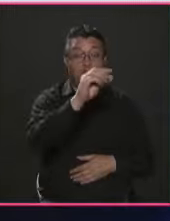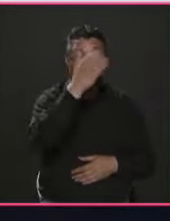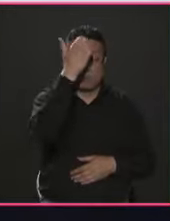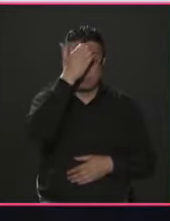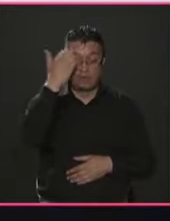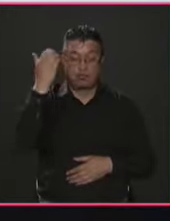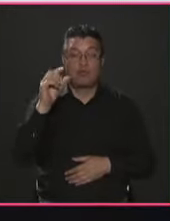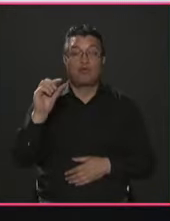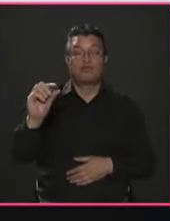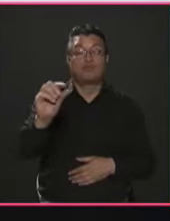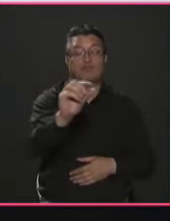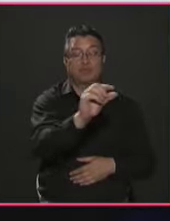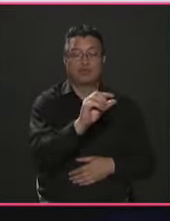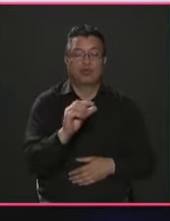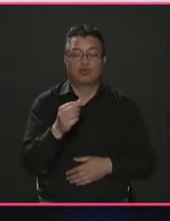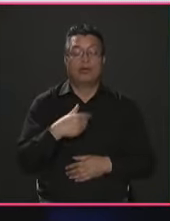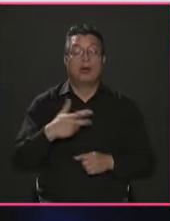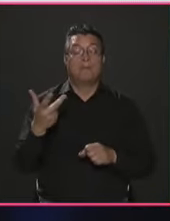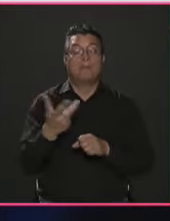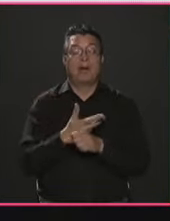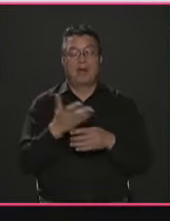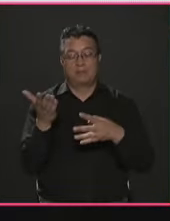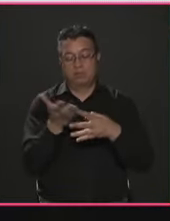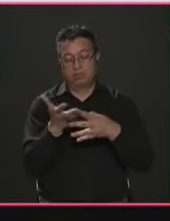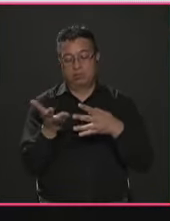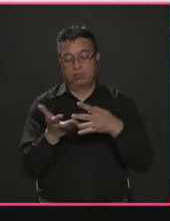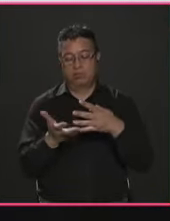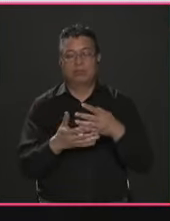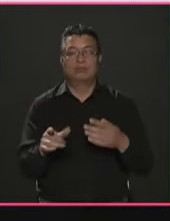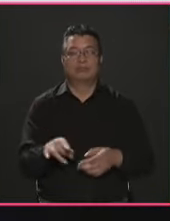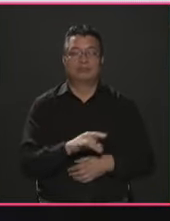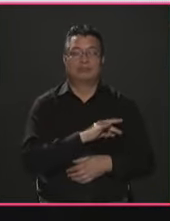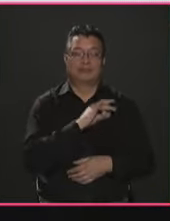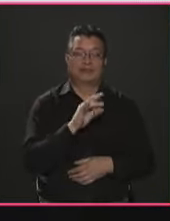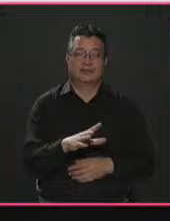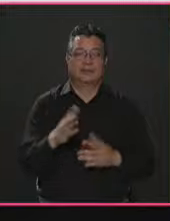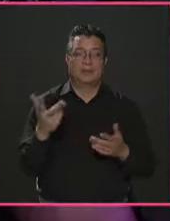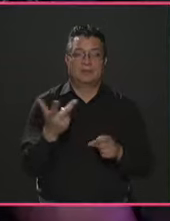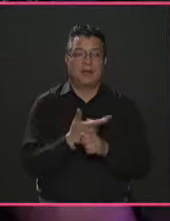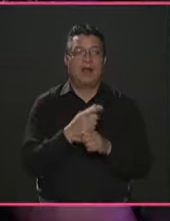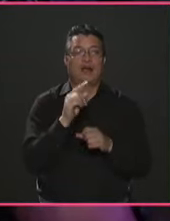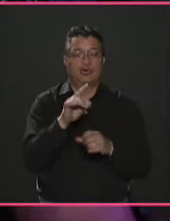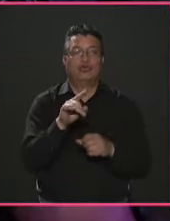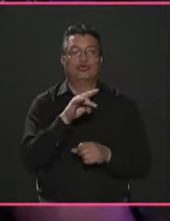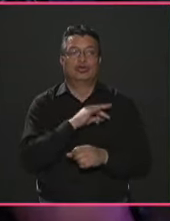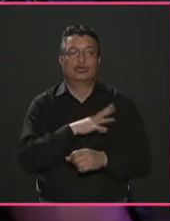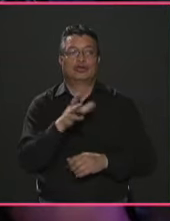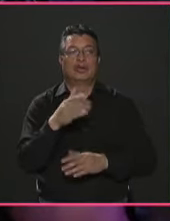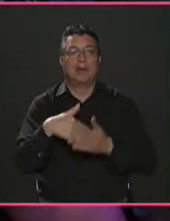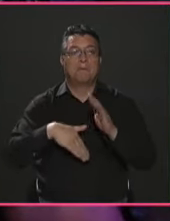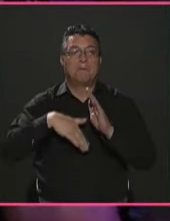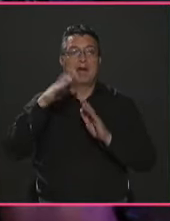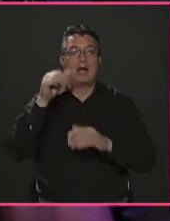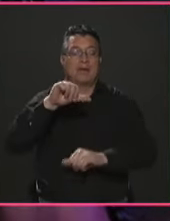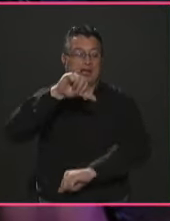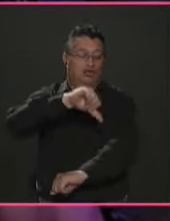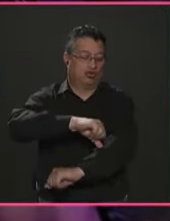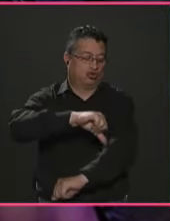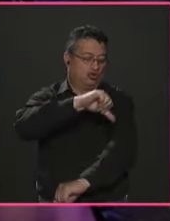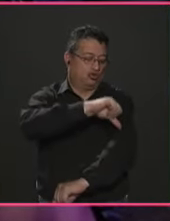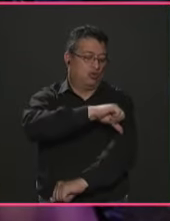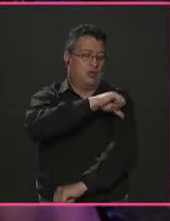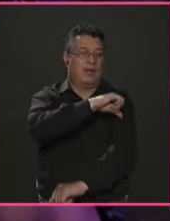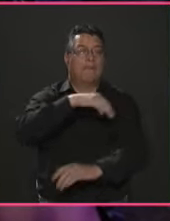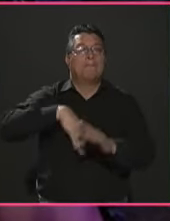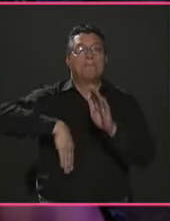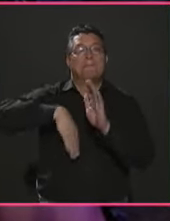que están mal distribuidos en nuestro país por ejemplo en nuestro país tan concentrados en las grandes ciudades y en las zonas